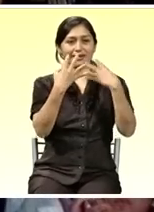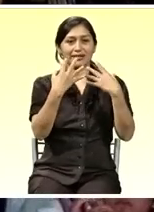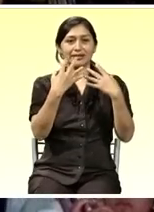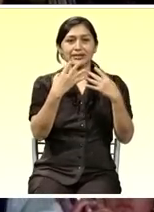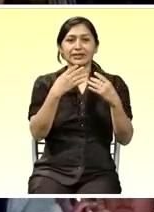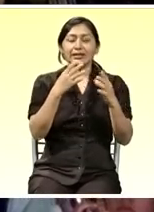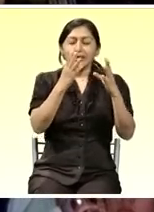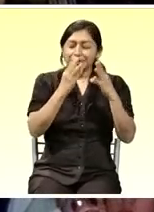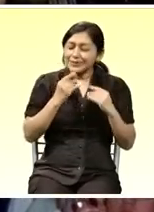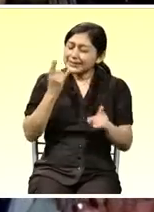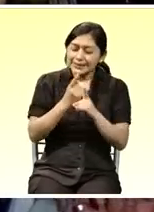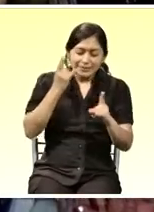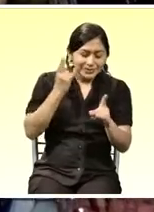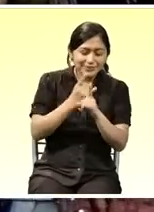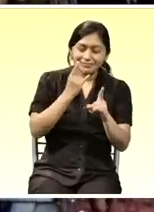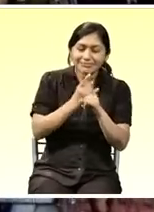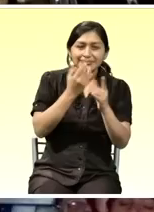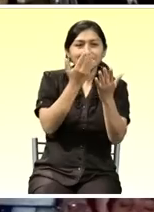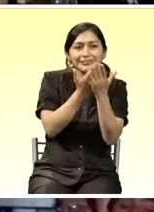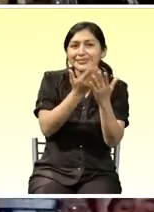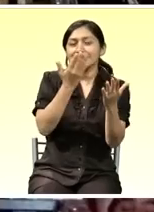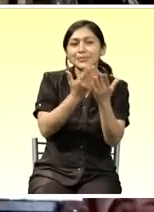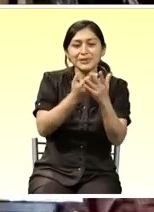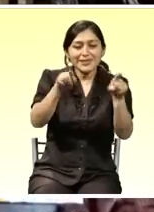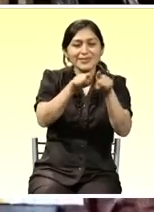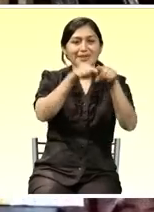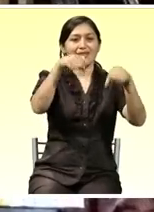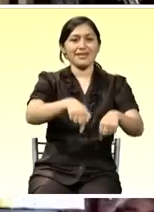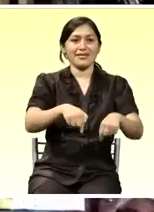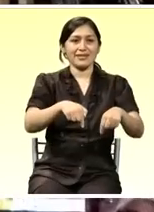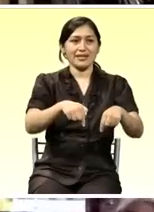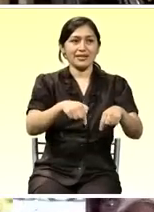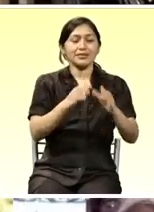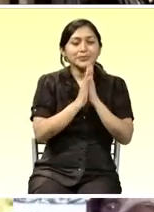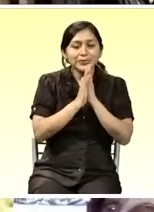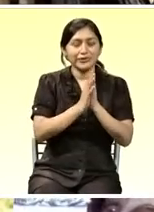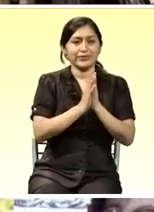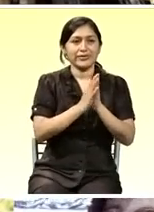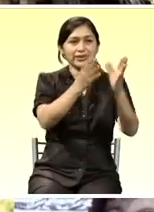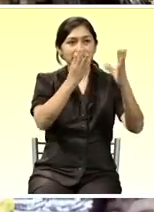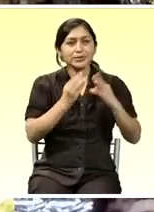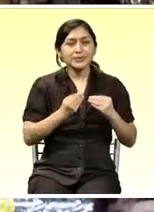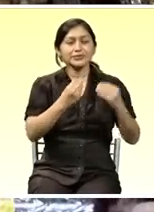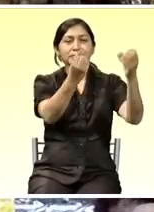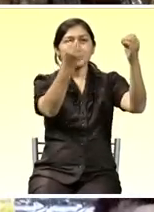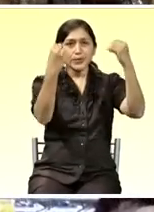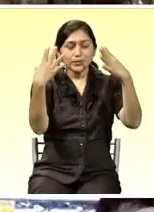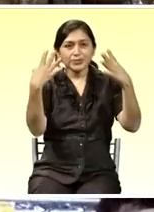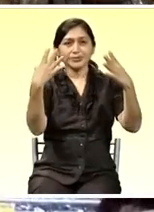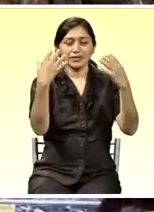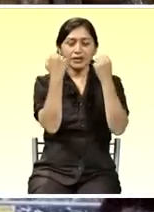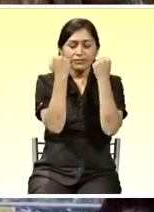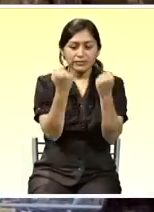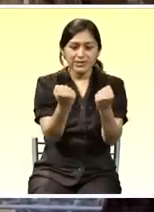cese de rogarte como ahora lo hago. Asísteme, Señor. Dame la luz, la